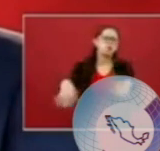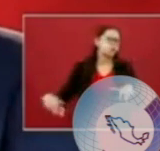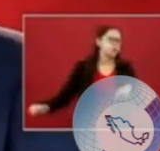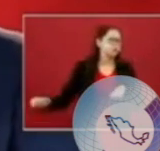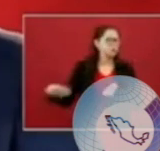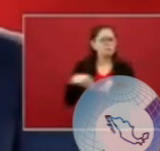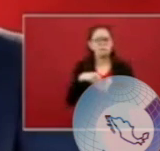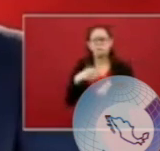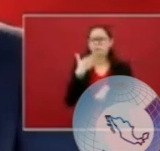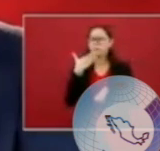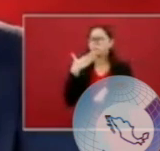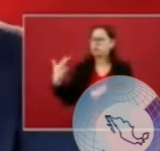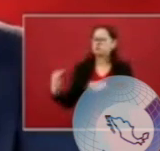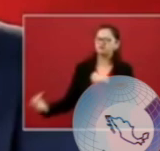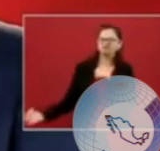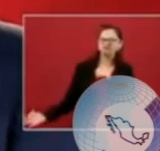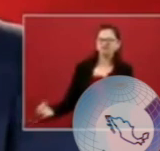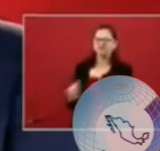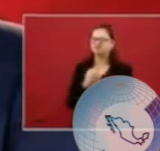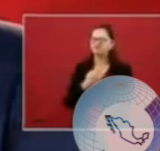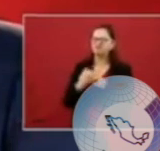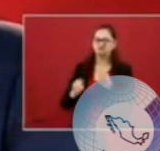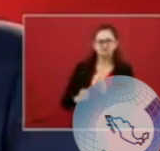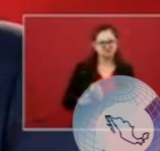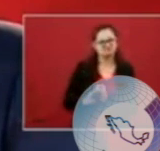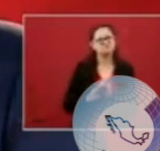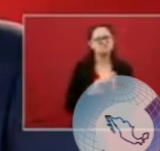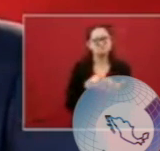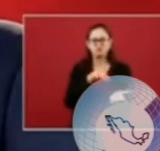nos respaldó,